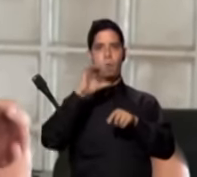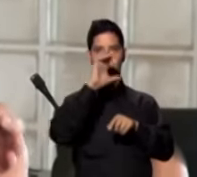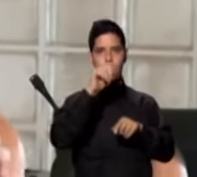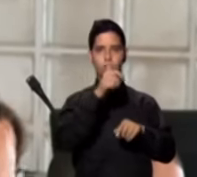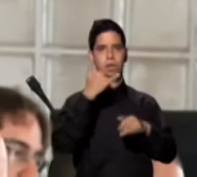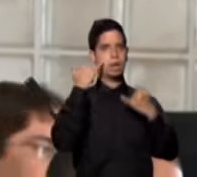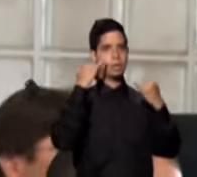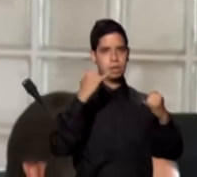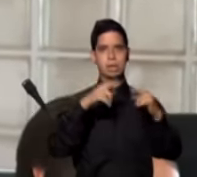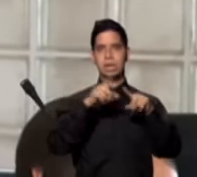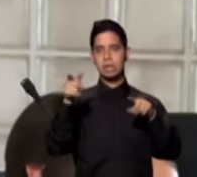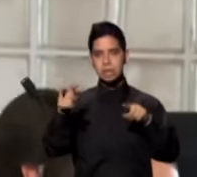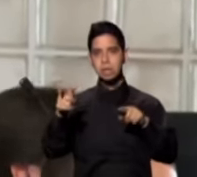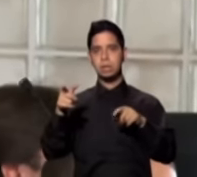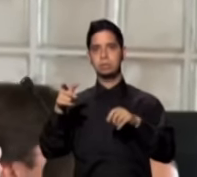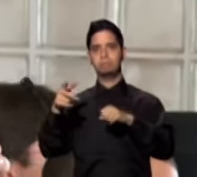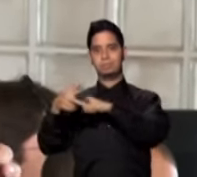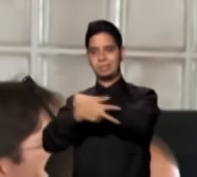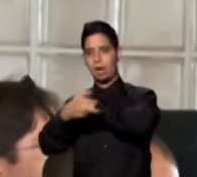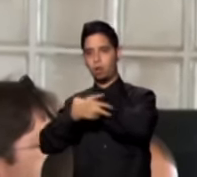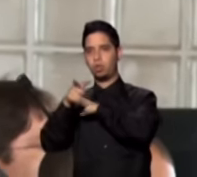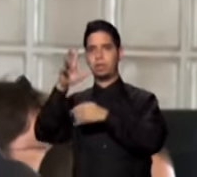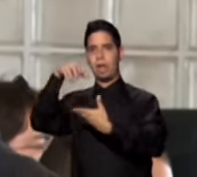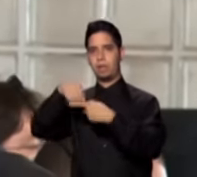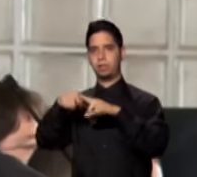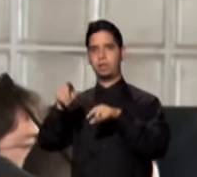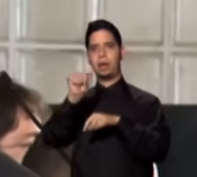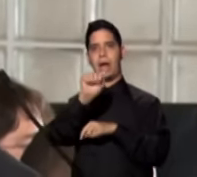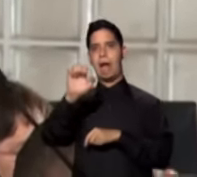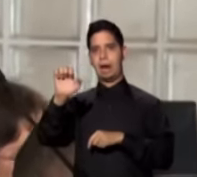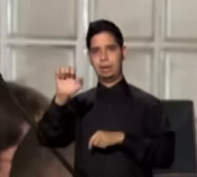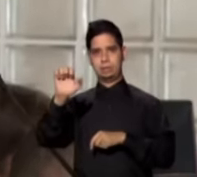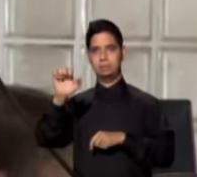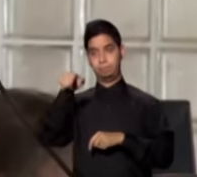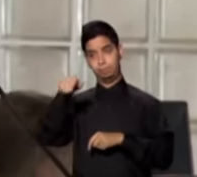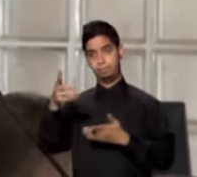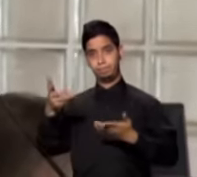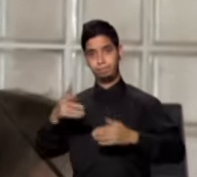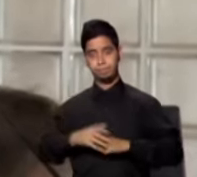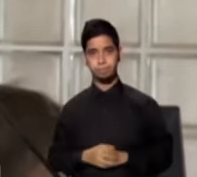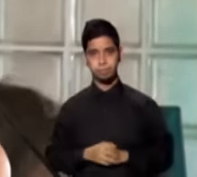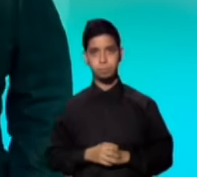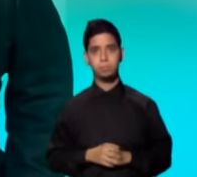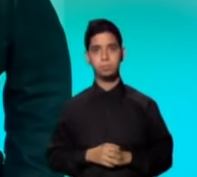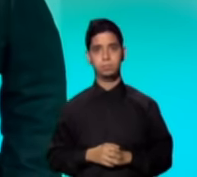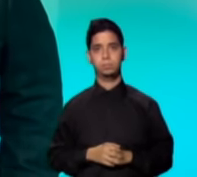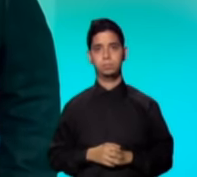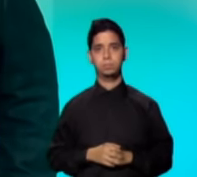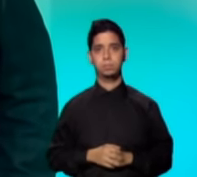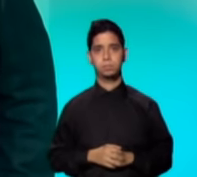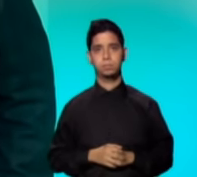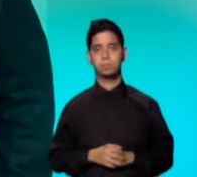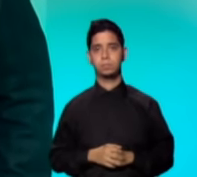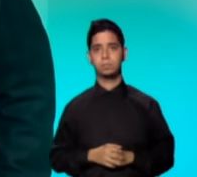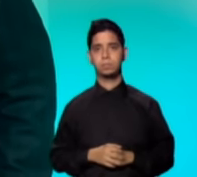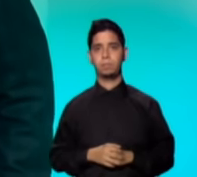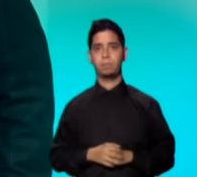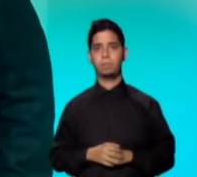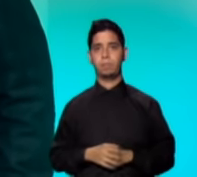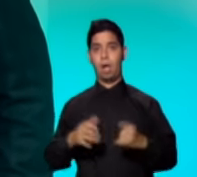la corrupción de la cual ha sido la Autoridad de Energía Eléctrica parte importante. Bueno, en el tiempo,